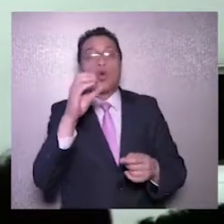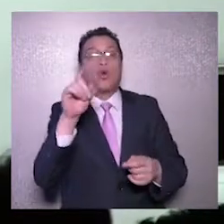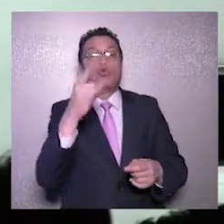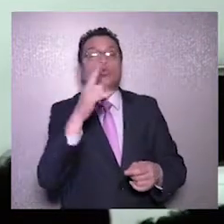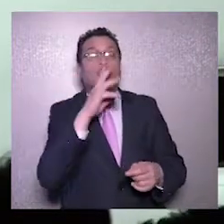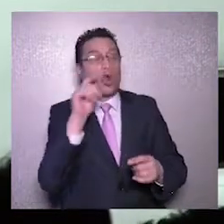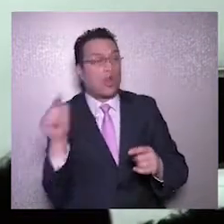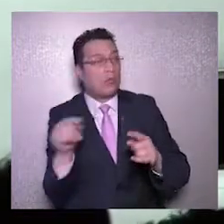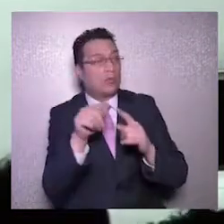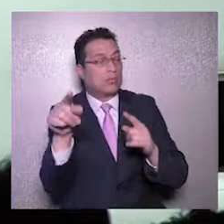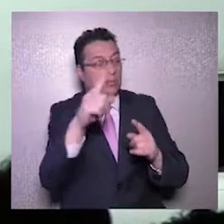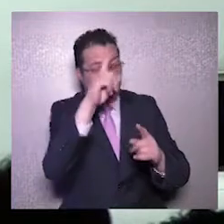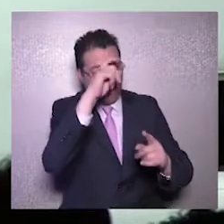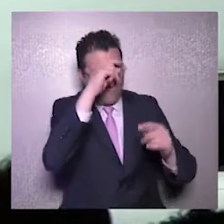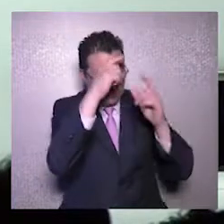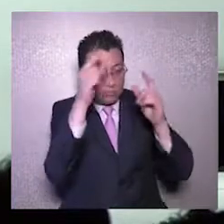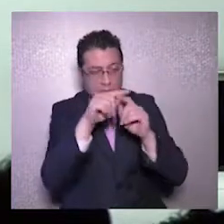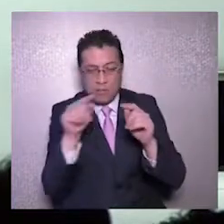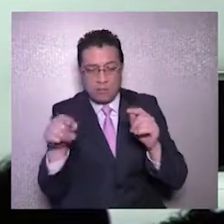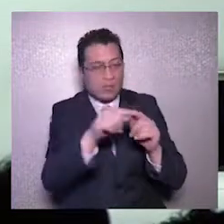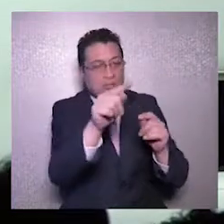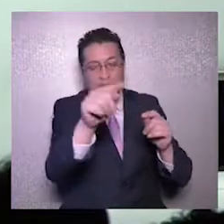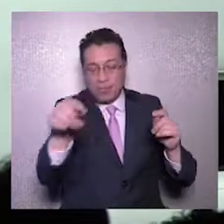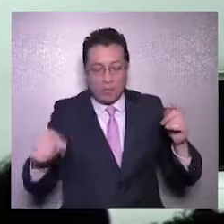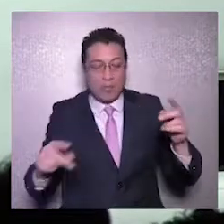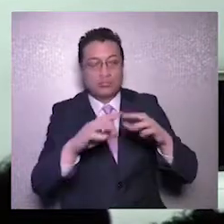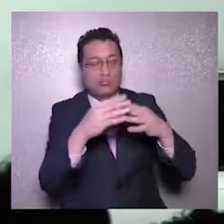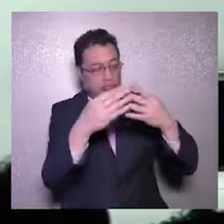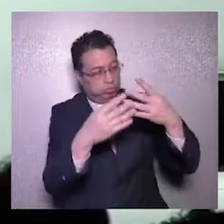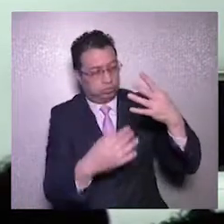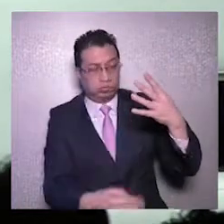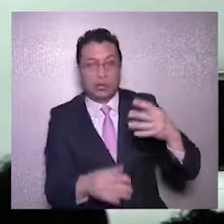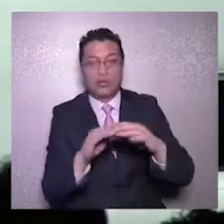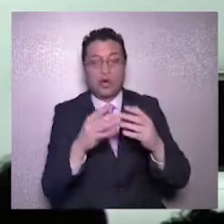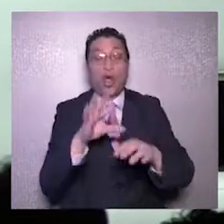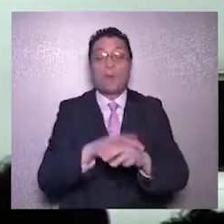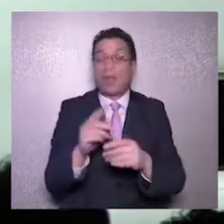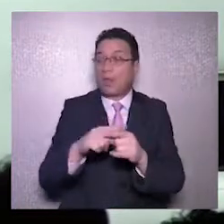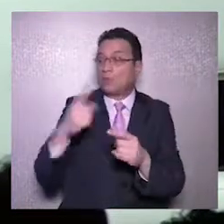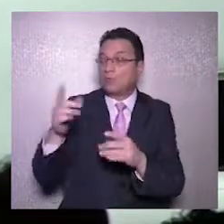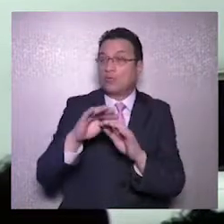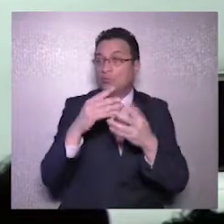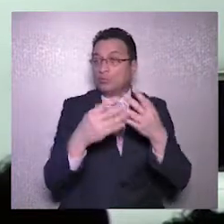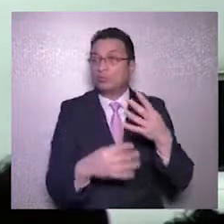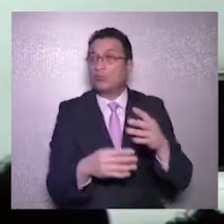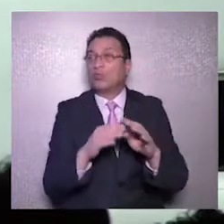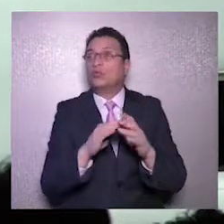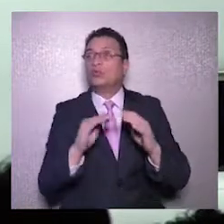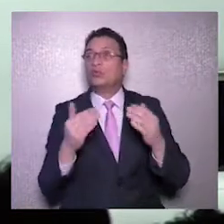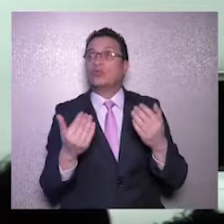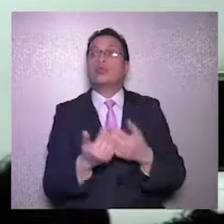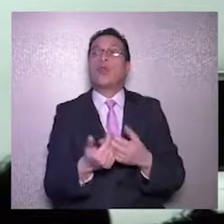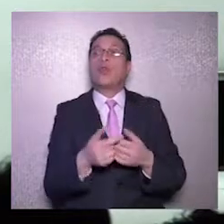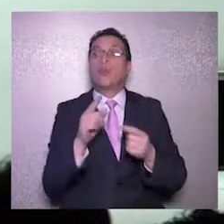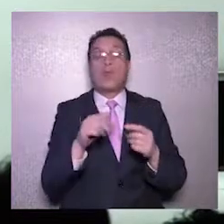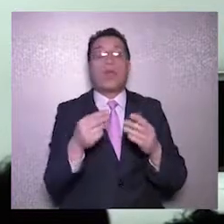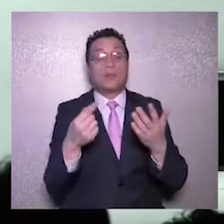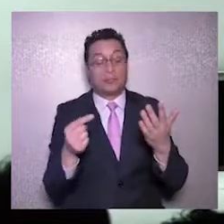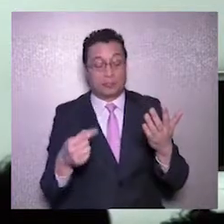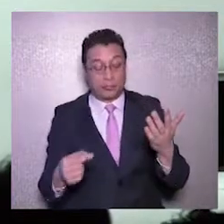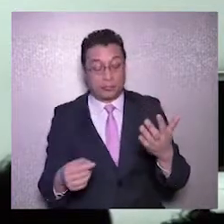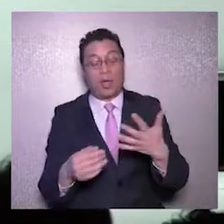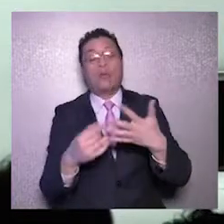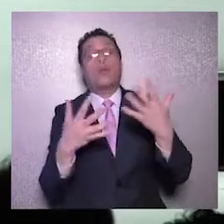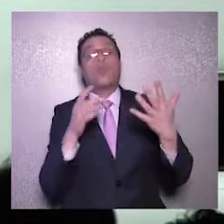con la enfermera RUT tanto, le dieron el fármaco RUT tanto, no resultó, lo desviaron al hospital RUT tanto, con el médico Rutanto y los resultados sanitarios